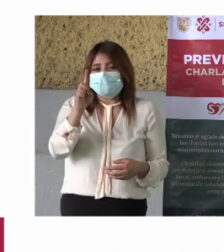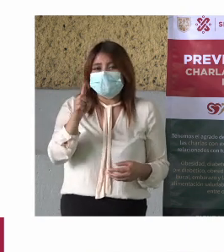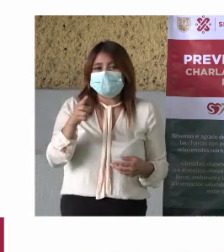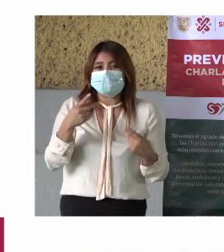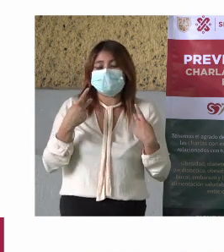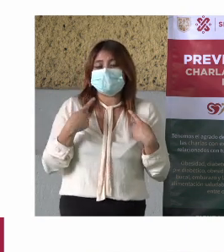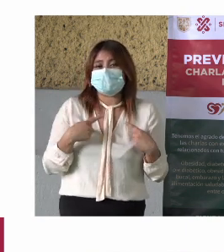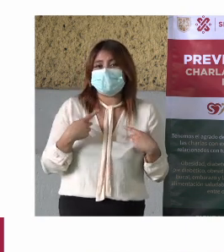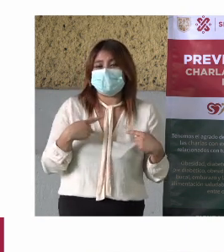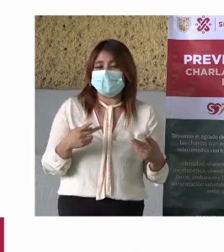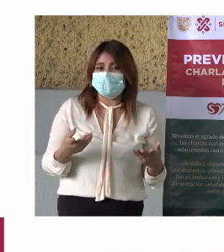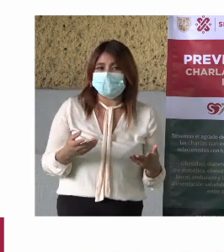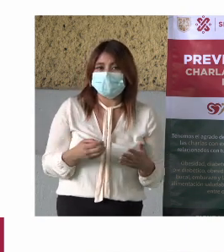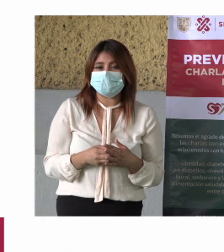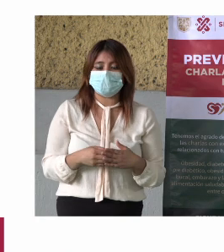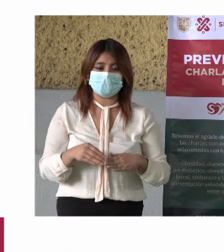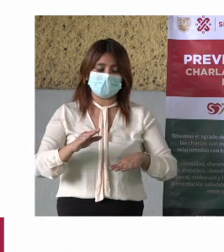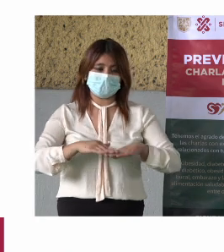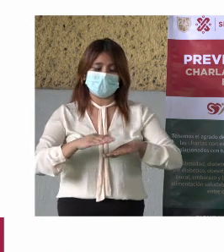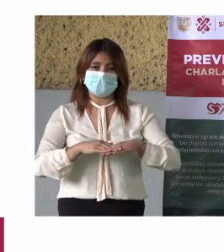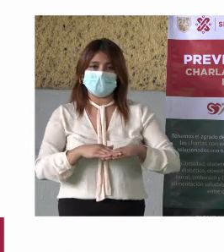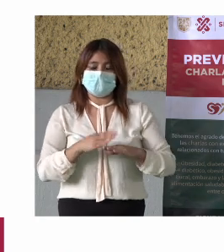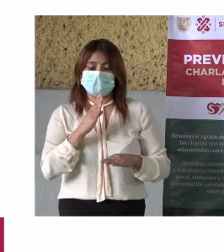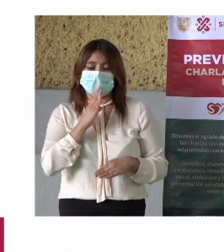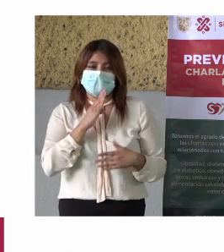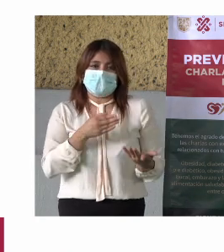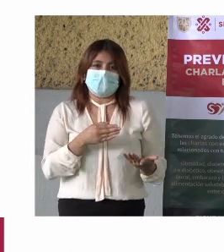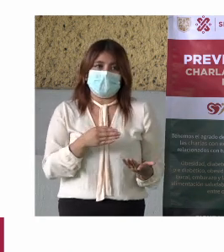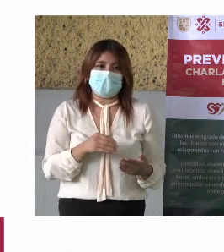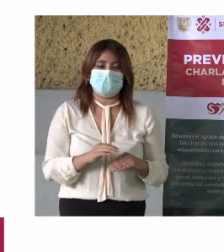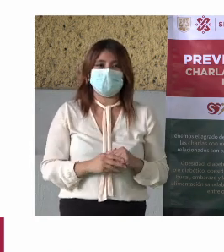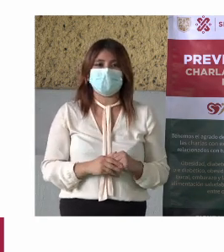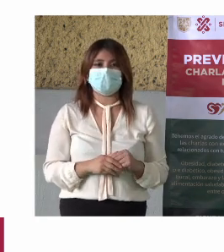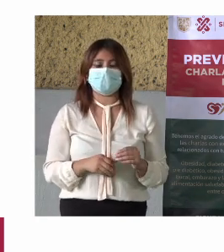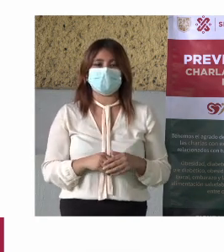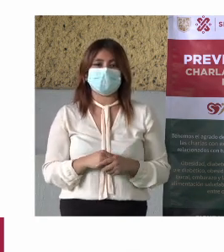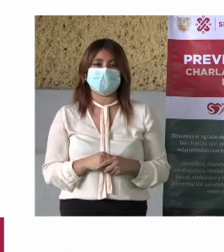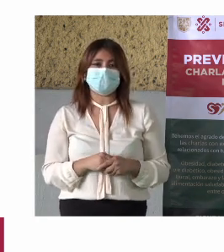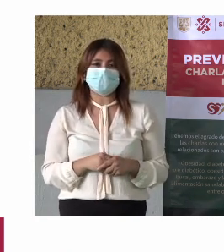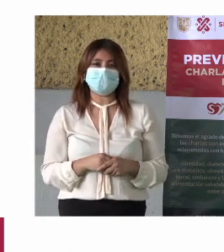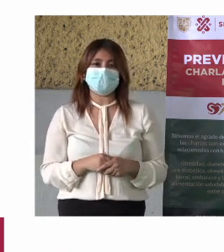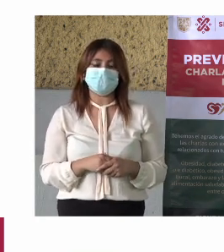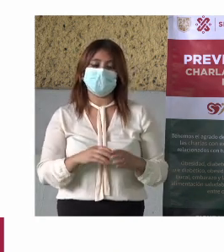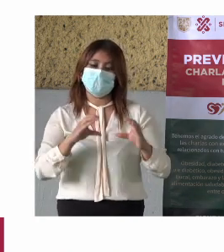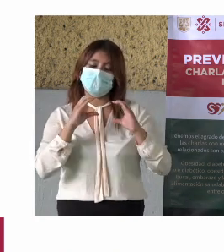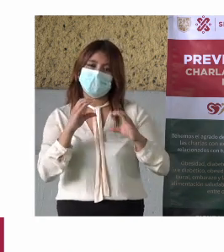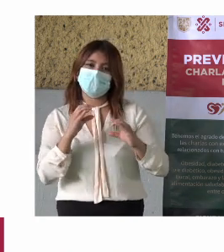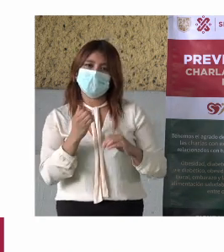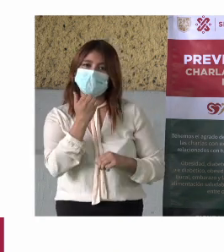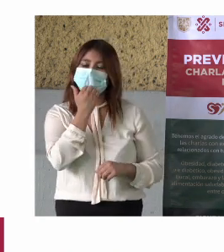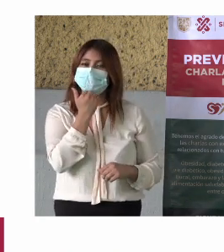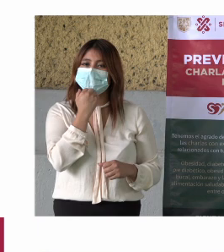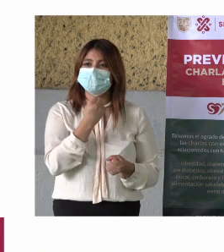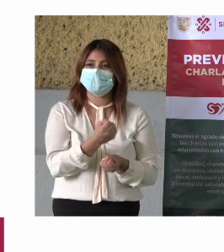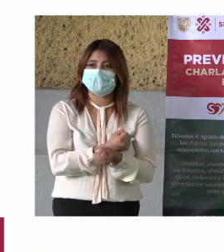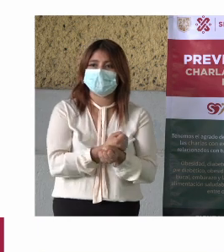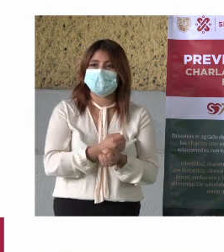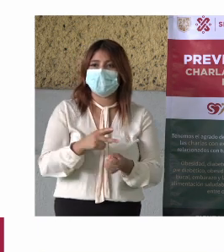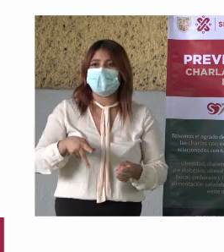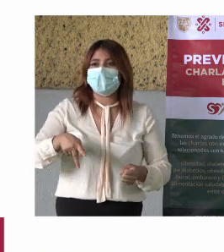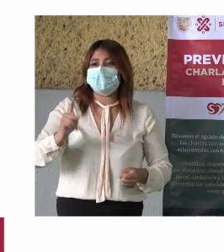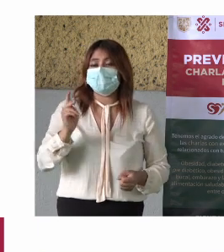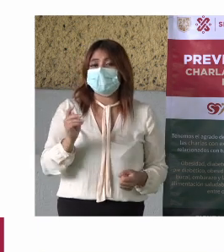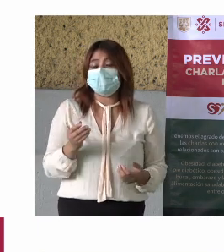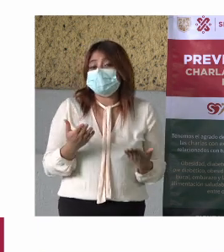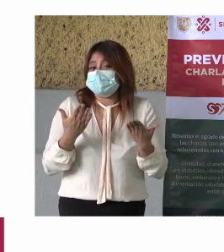alguna hipoglucemia, porque se secreta más cantidad de insulina con la finalidad de controlar la glucosa, pero si estamos en un periodo de